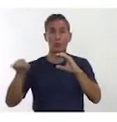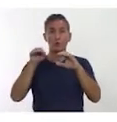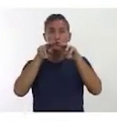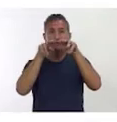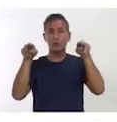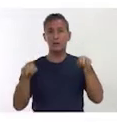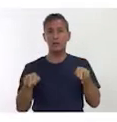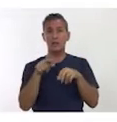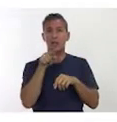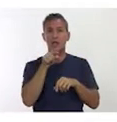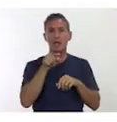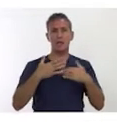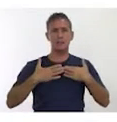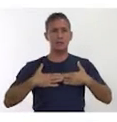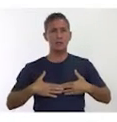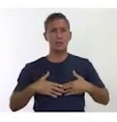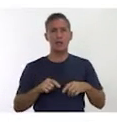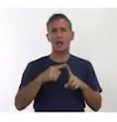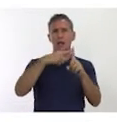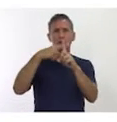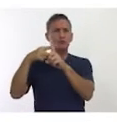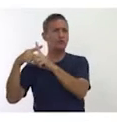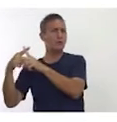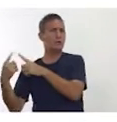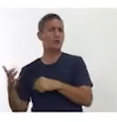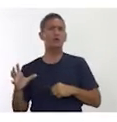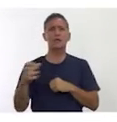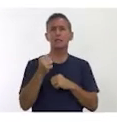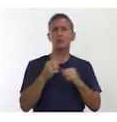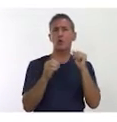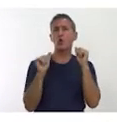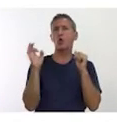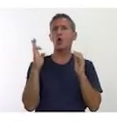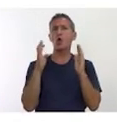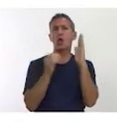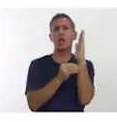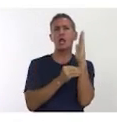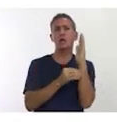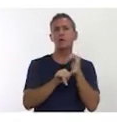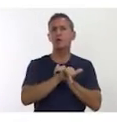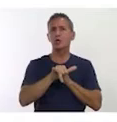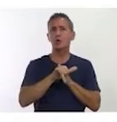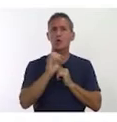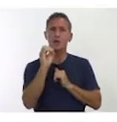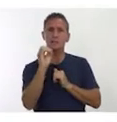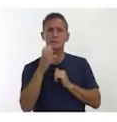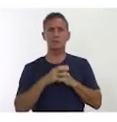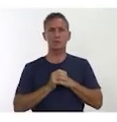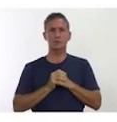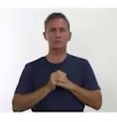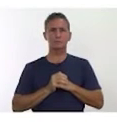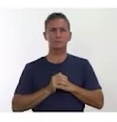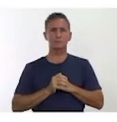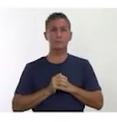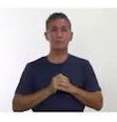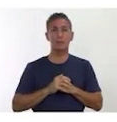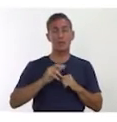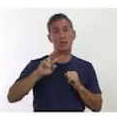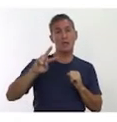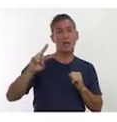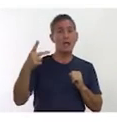un cuerpo sobre la mesa, él está en reposo, es porque la sumatoria de todas las fuerzas que están actuando sobre él es igual a